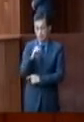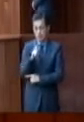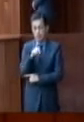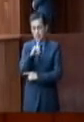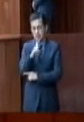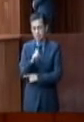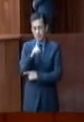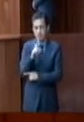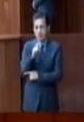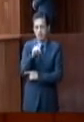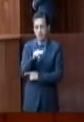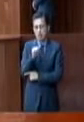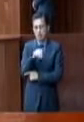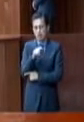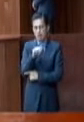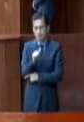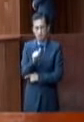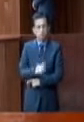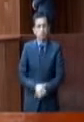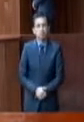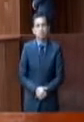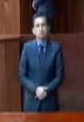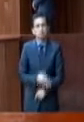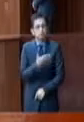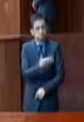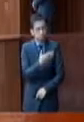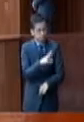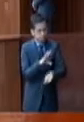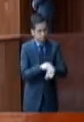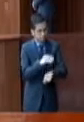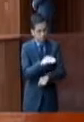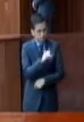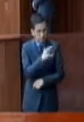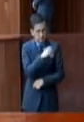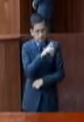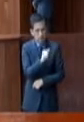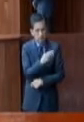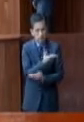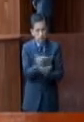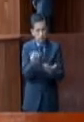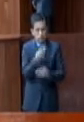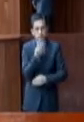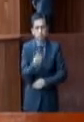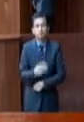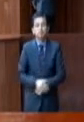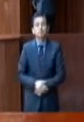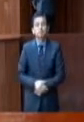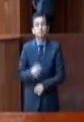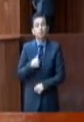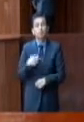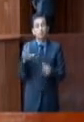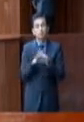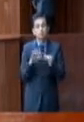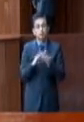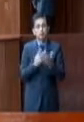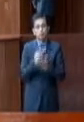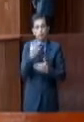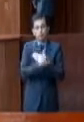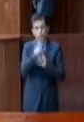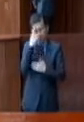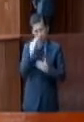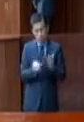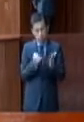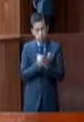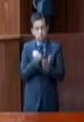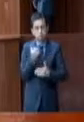pizaña adelante por favor con su autorización magistrado presidente magistrada magistrado doy cuenta con el proyecto de sentencia relativa al procedimiento